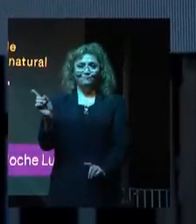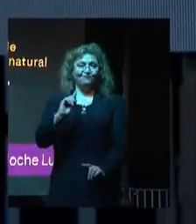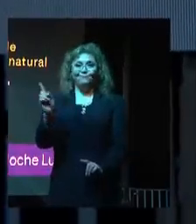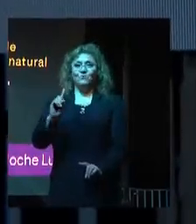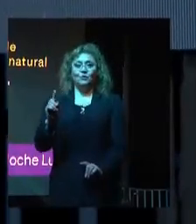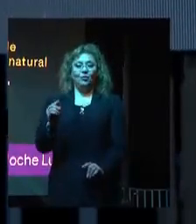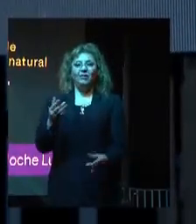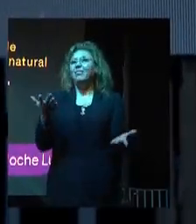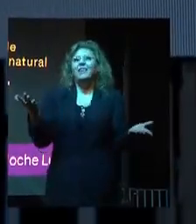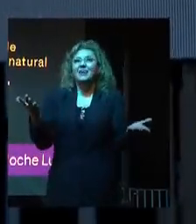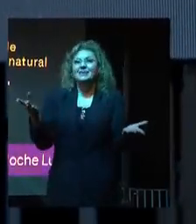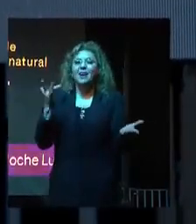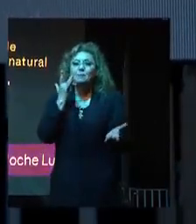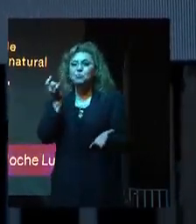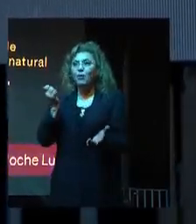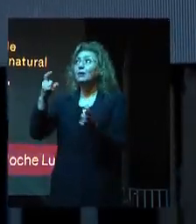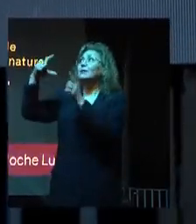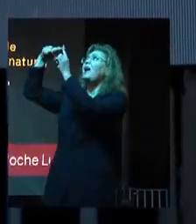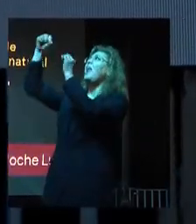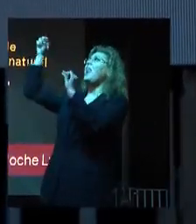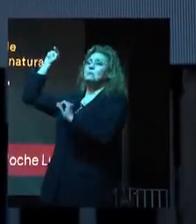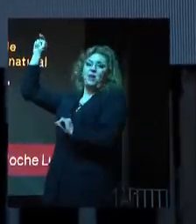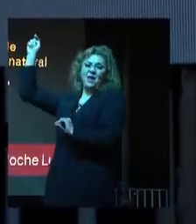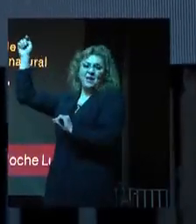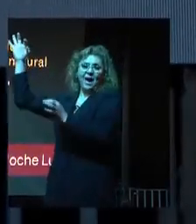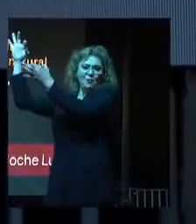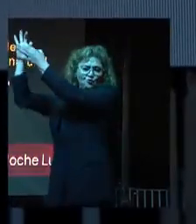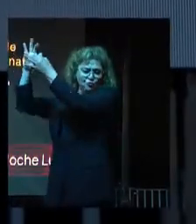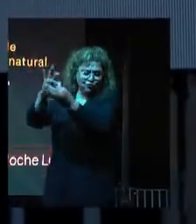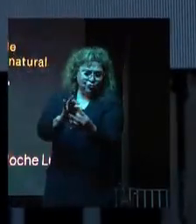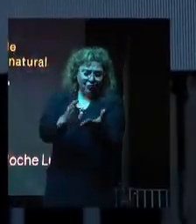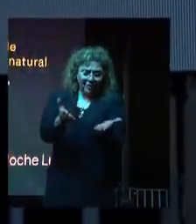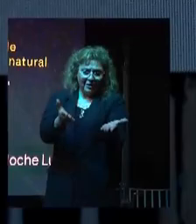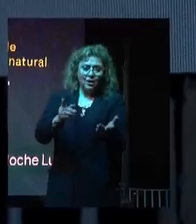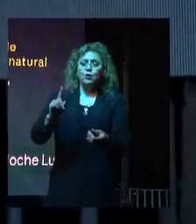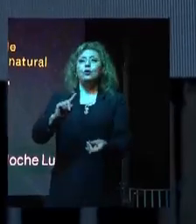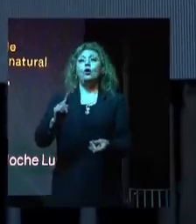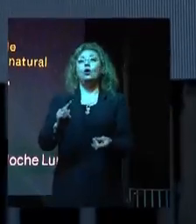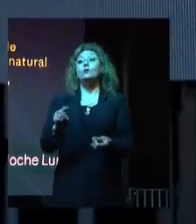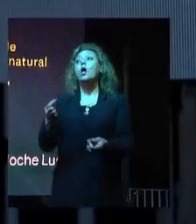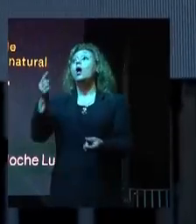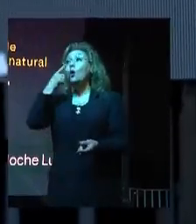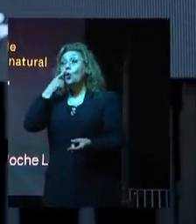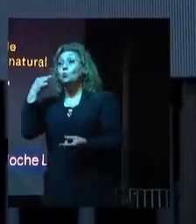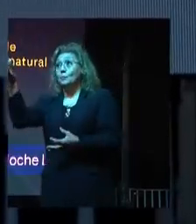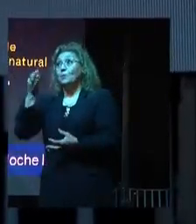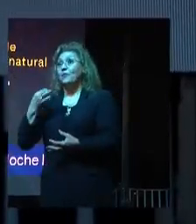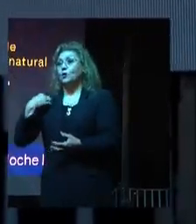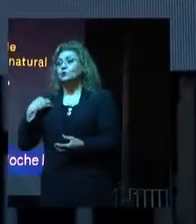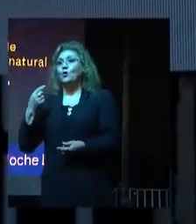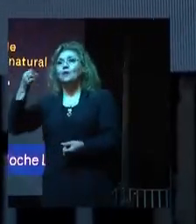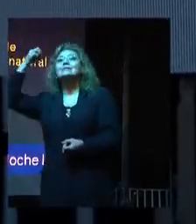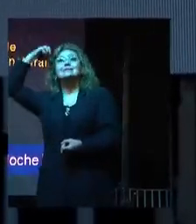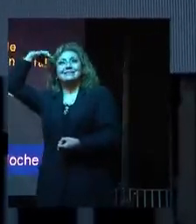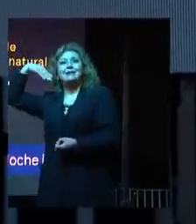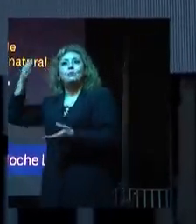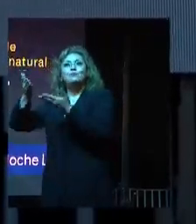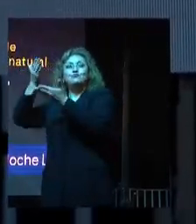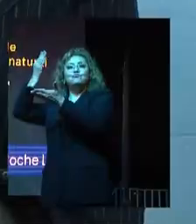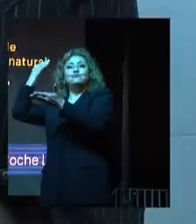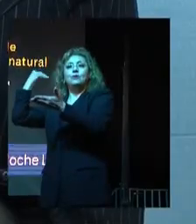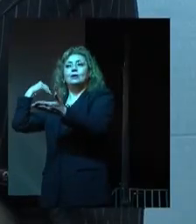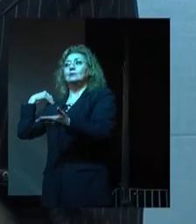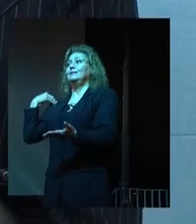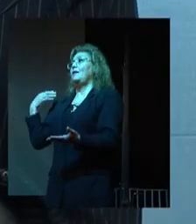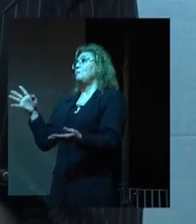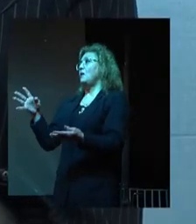el sembrado con lo que anda haciendo esta comadre por allá arriba? No, es que esto es sabiduría ancestral. No, bueno, si antiguamente